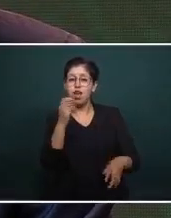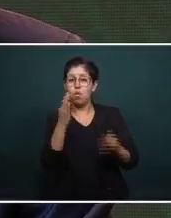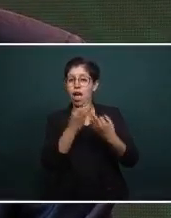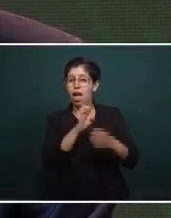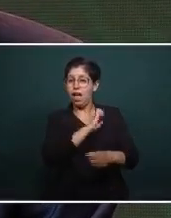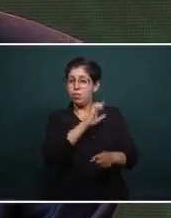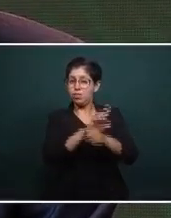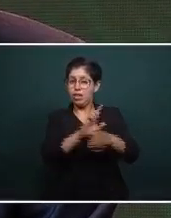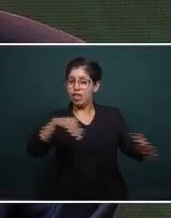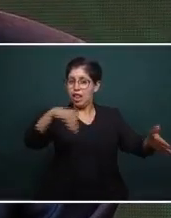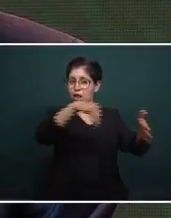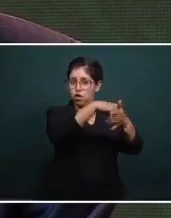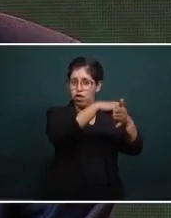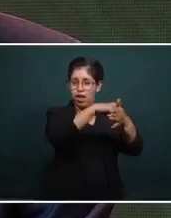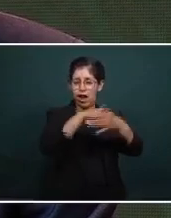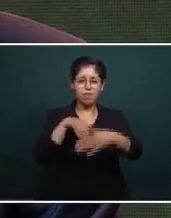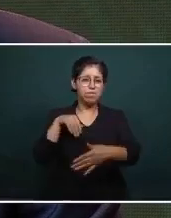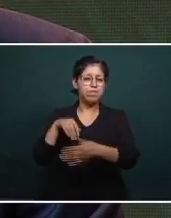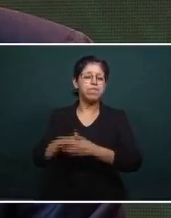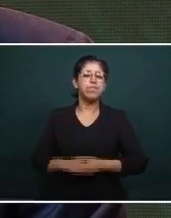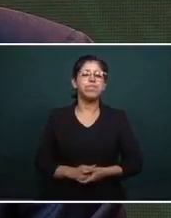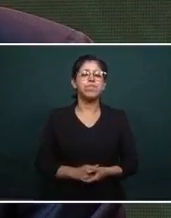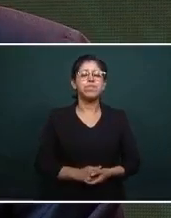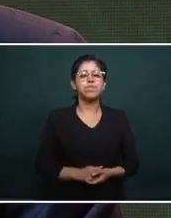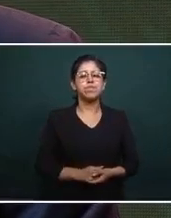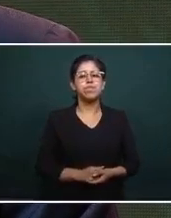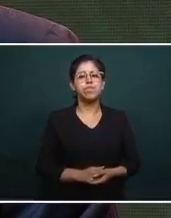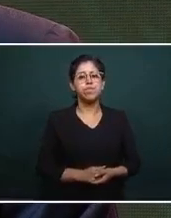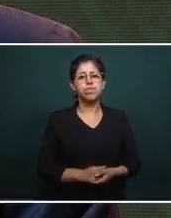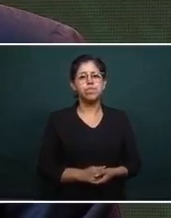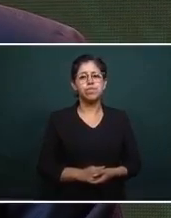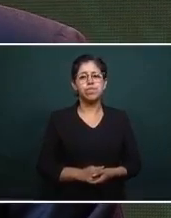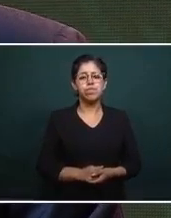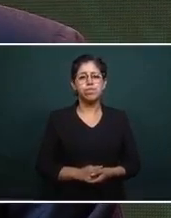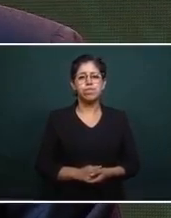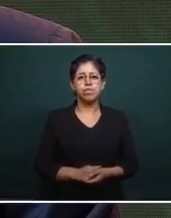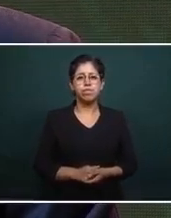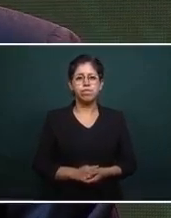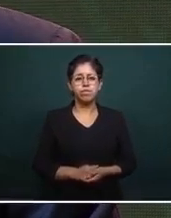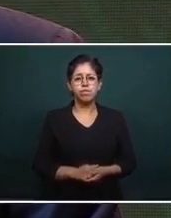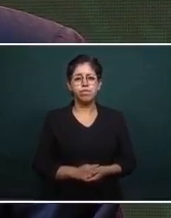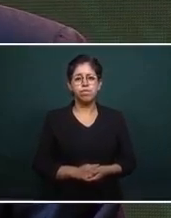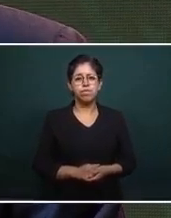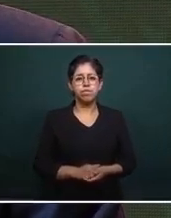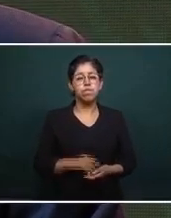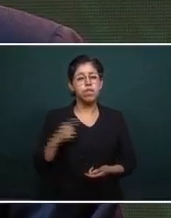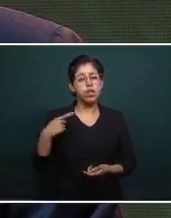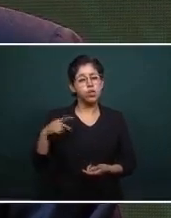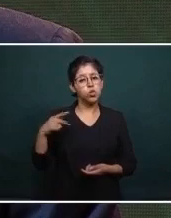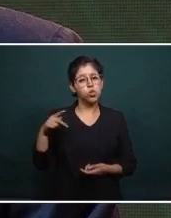Él tiene conocimiento, es su